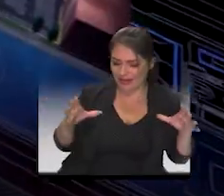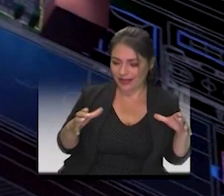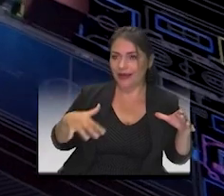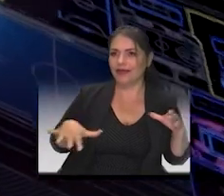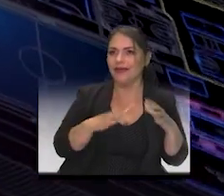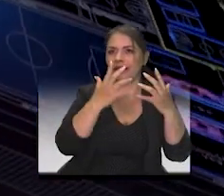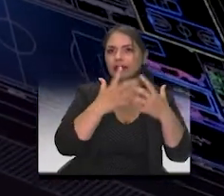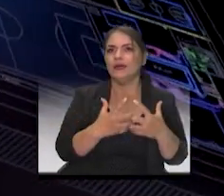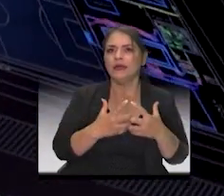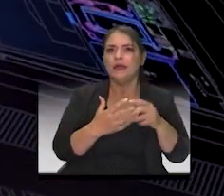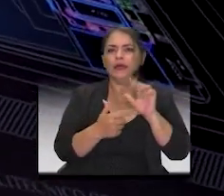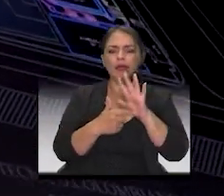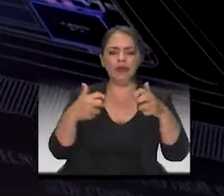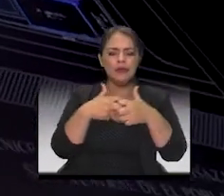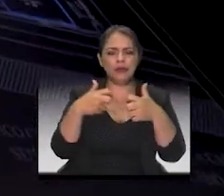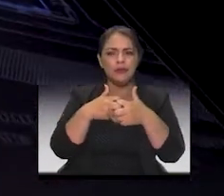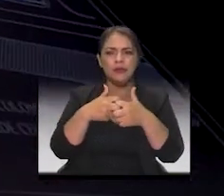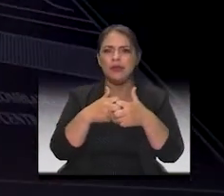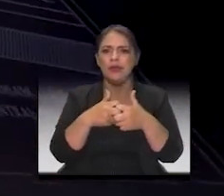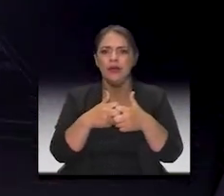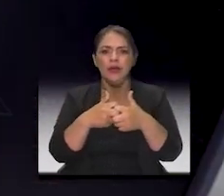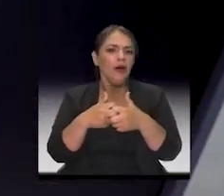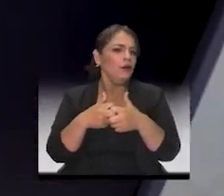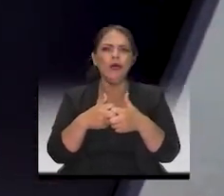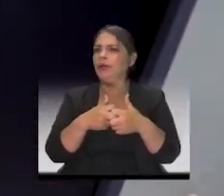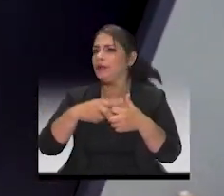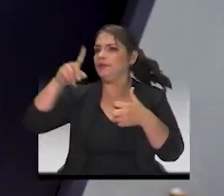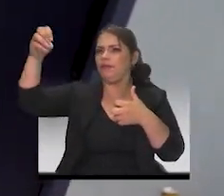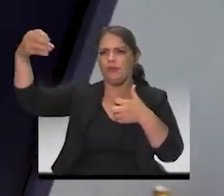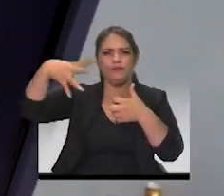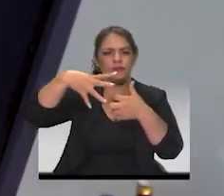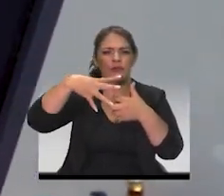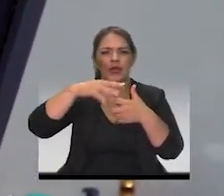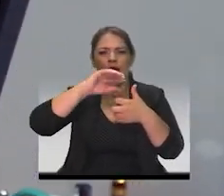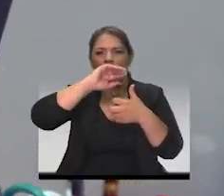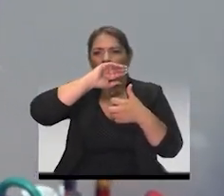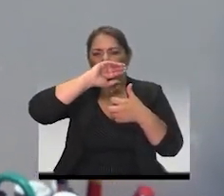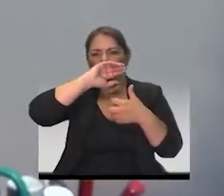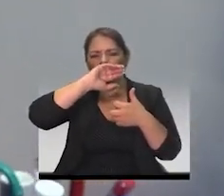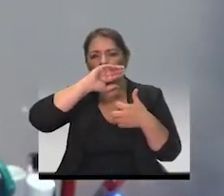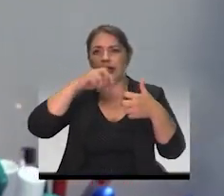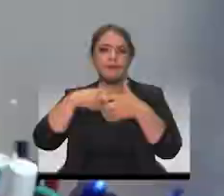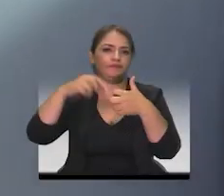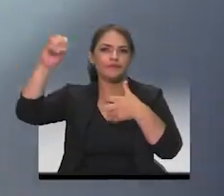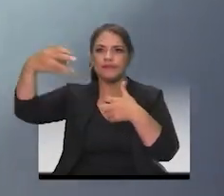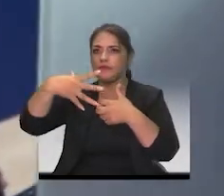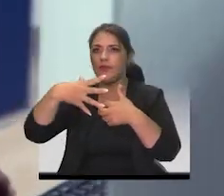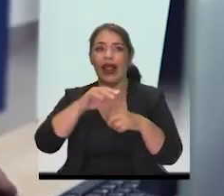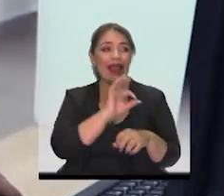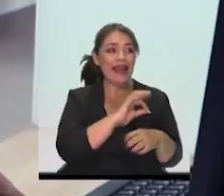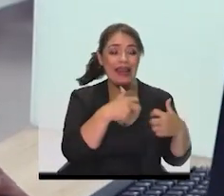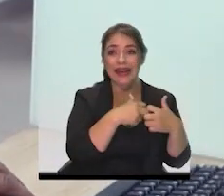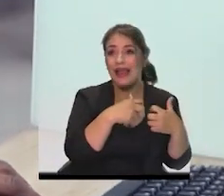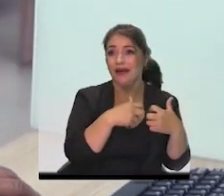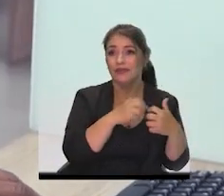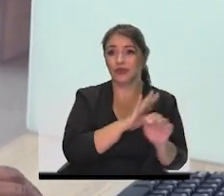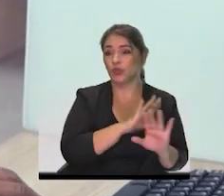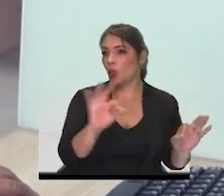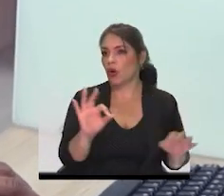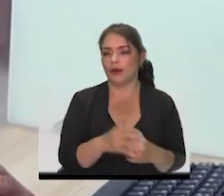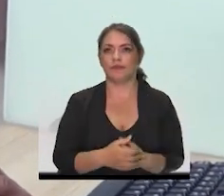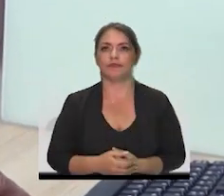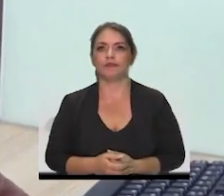que no estamos consumiendo energía eléctrica, ¿sí? Todo es autosostenible. En algunos casos no